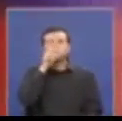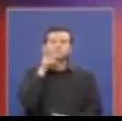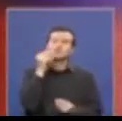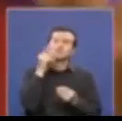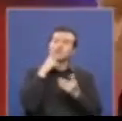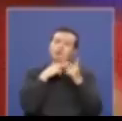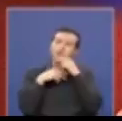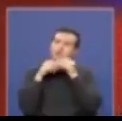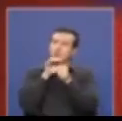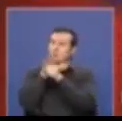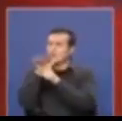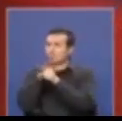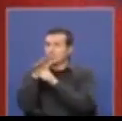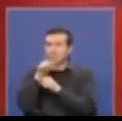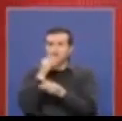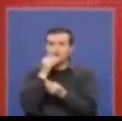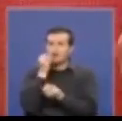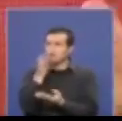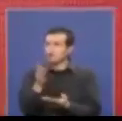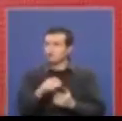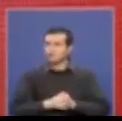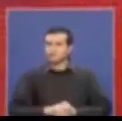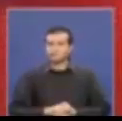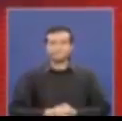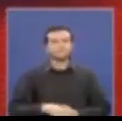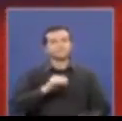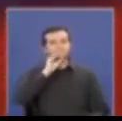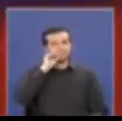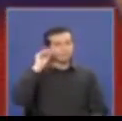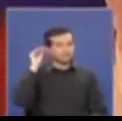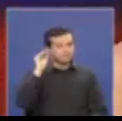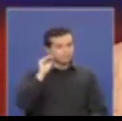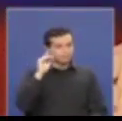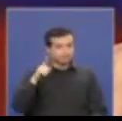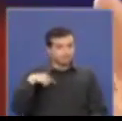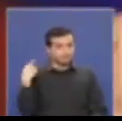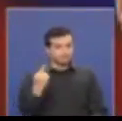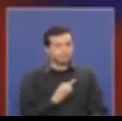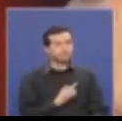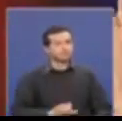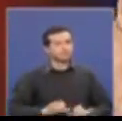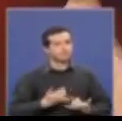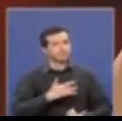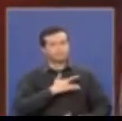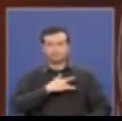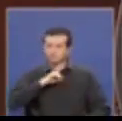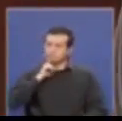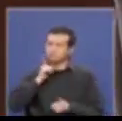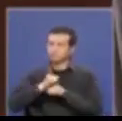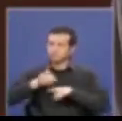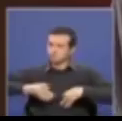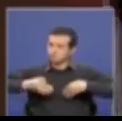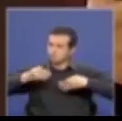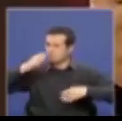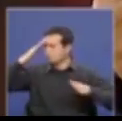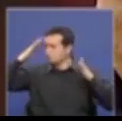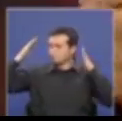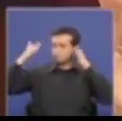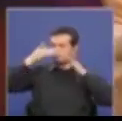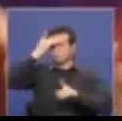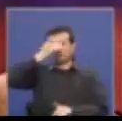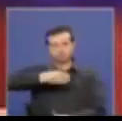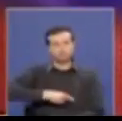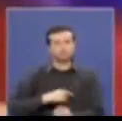no existe, solo por su mediocridad, por su mala fe. Sepan que hacemos lo correcto, lo hacemos bien, son decisiones